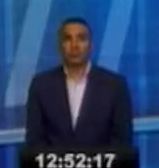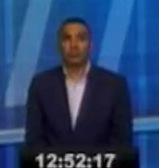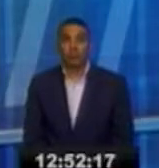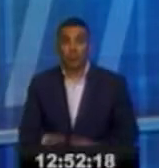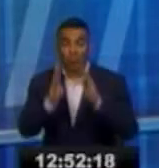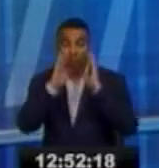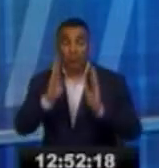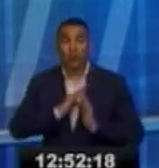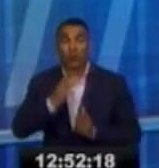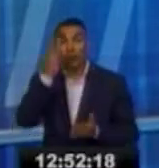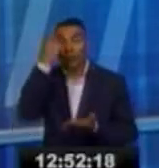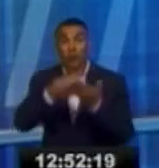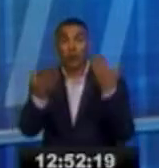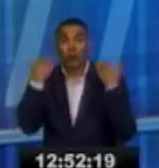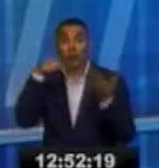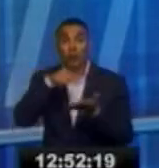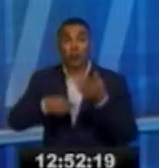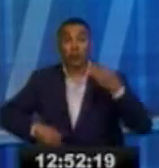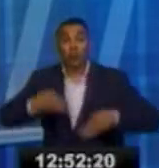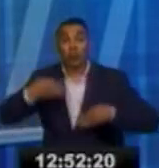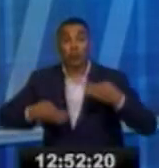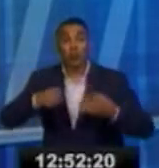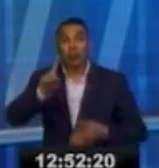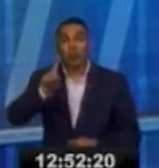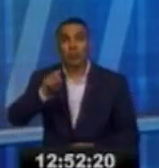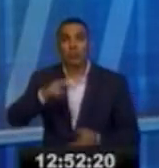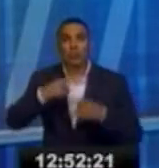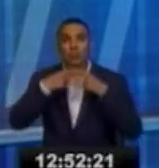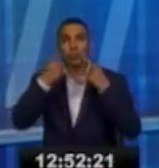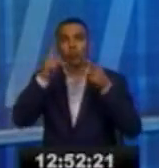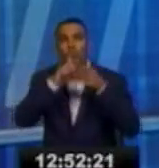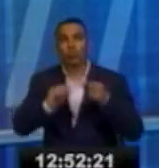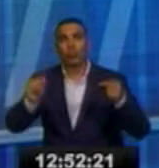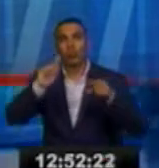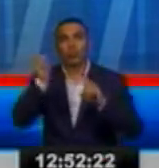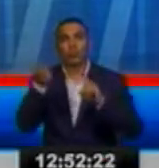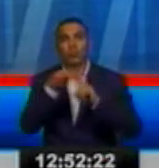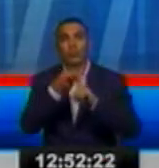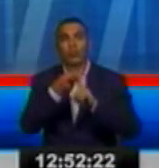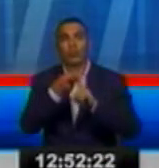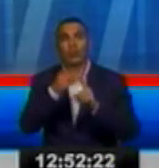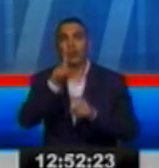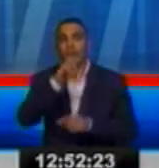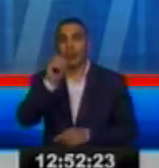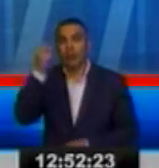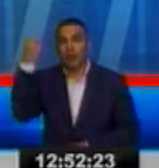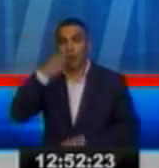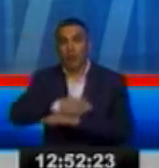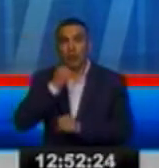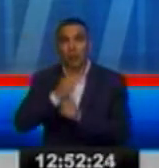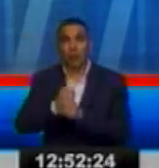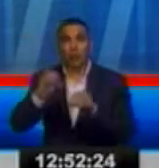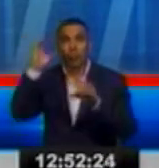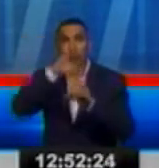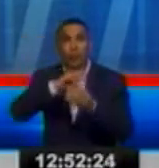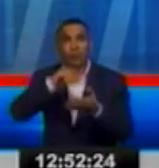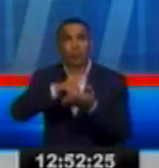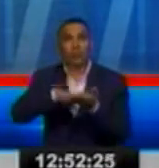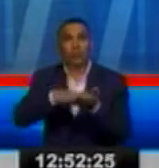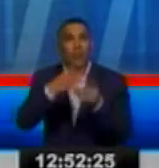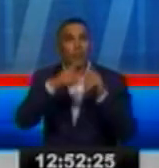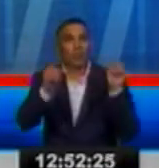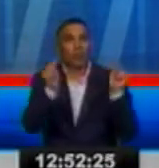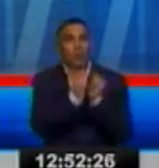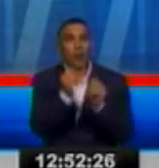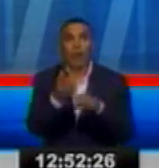Y atención, porque en Guayaquil los jueces de la Corte Constitucional rinden cuentas a los primeros 100 días de labores, donde han buscado marcar diferencias con